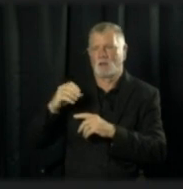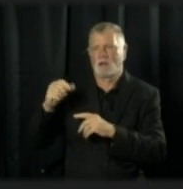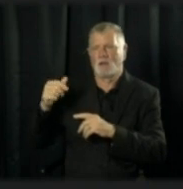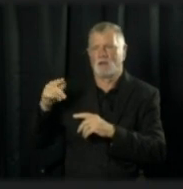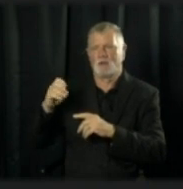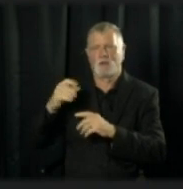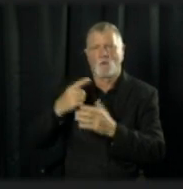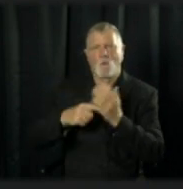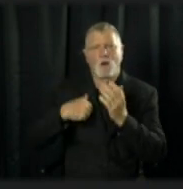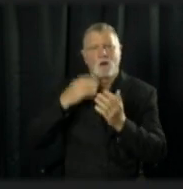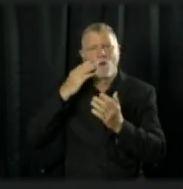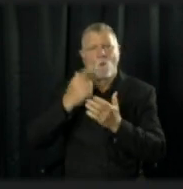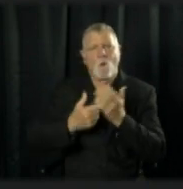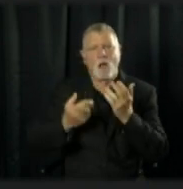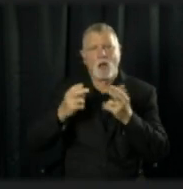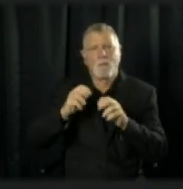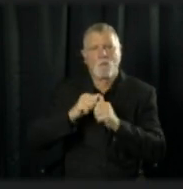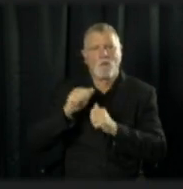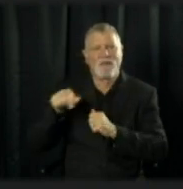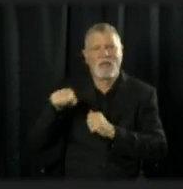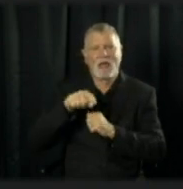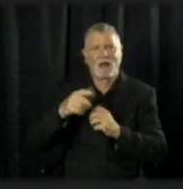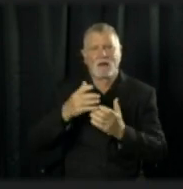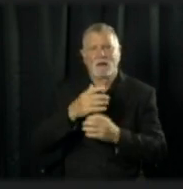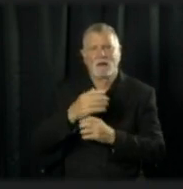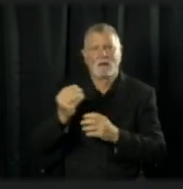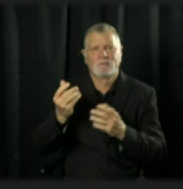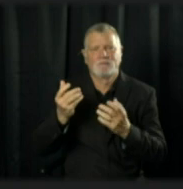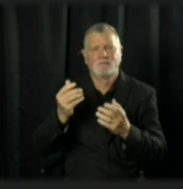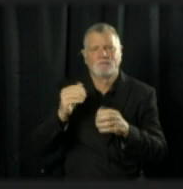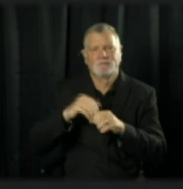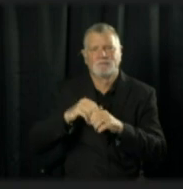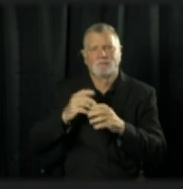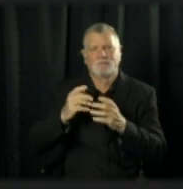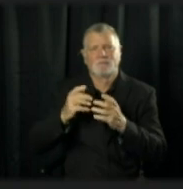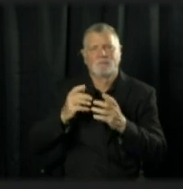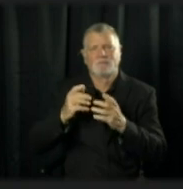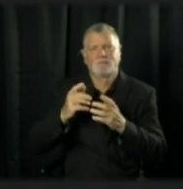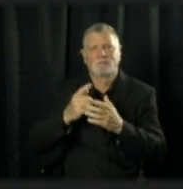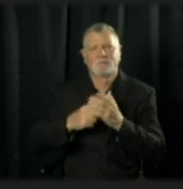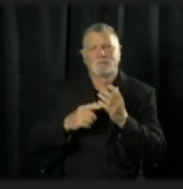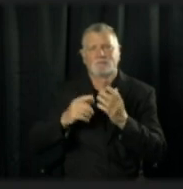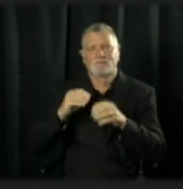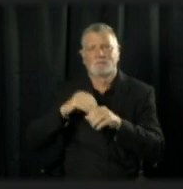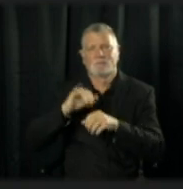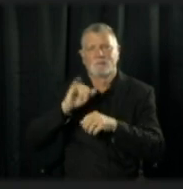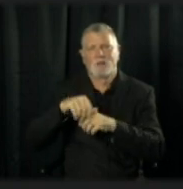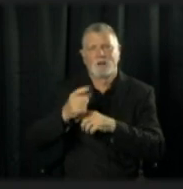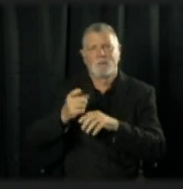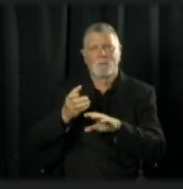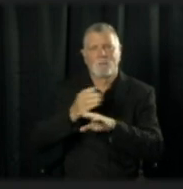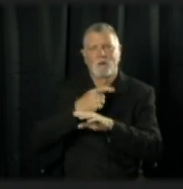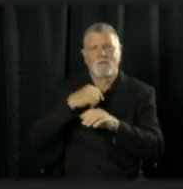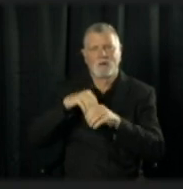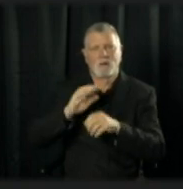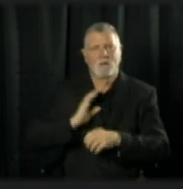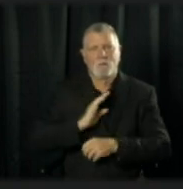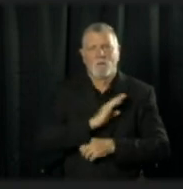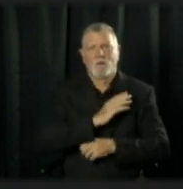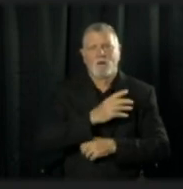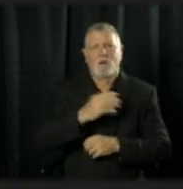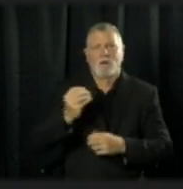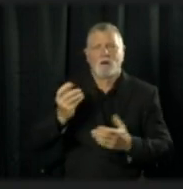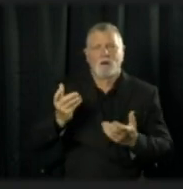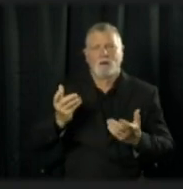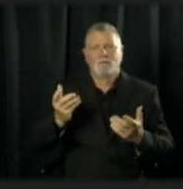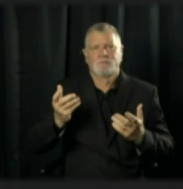Gridco. Queremos saber qué está ocurriendo con eso en términos de tiempo, porque tiene que ir ante